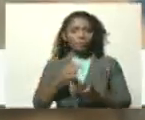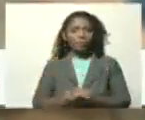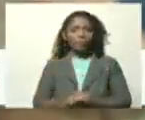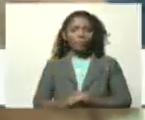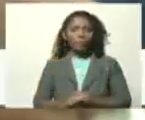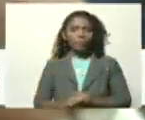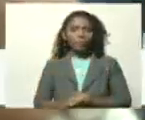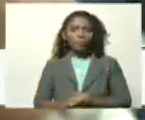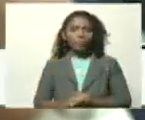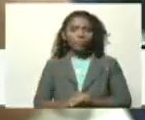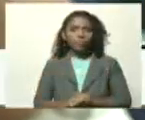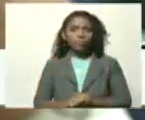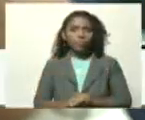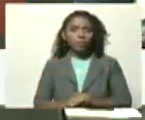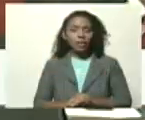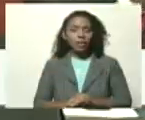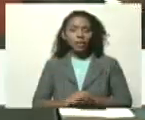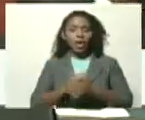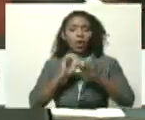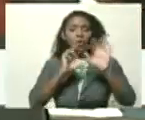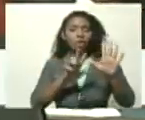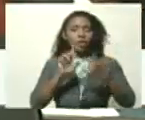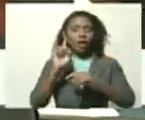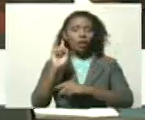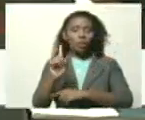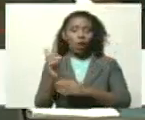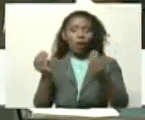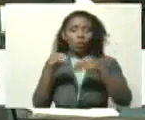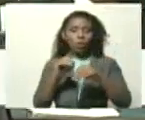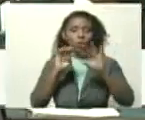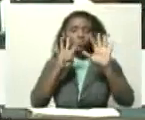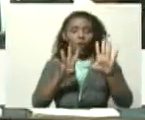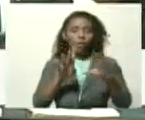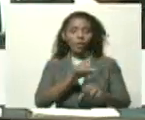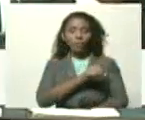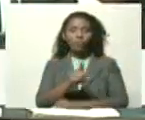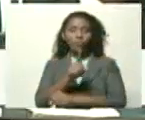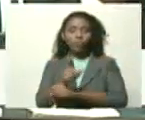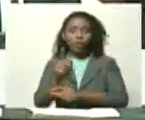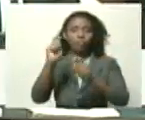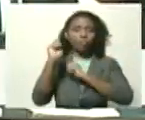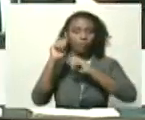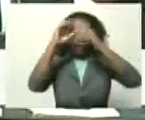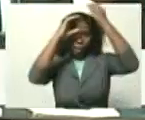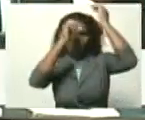de 81 acuerdos, 9 designaciones, 10 designaciones de embajadores,